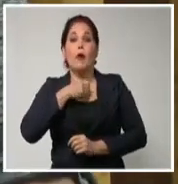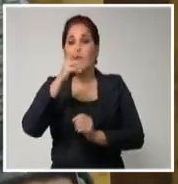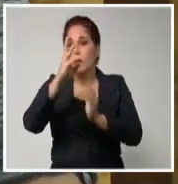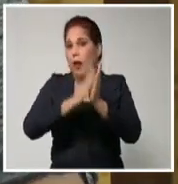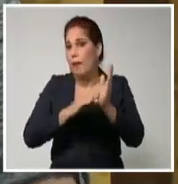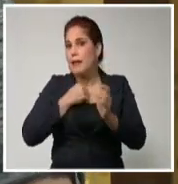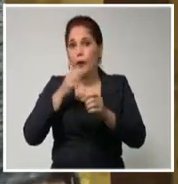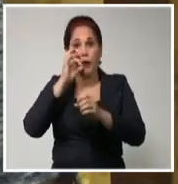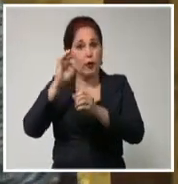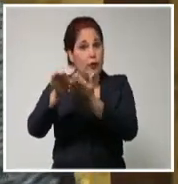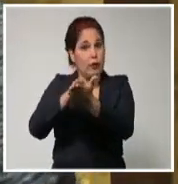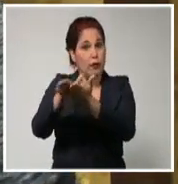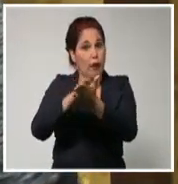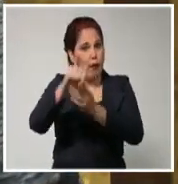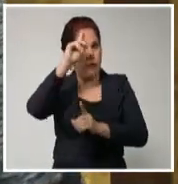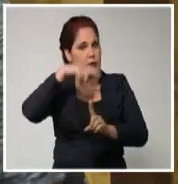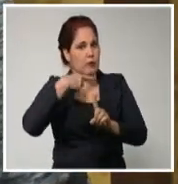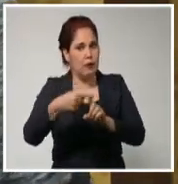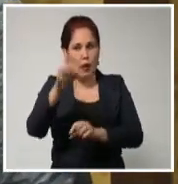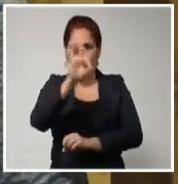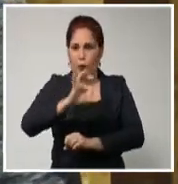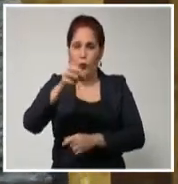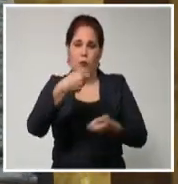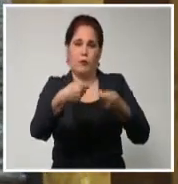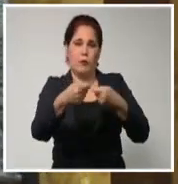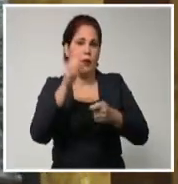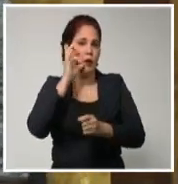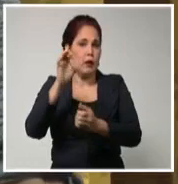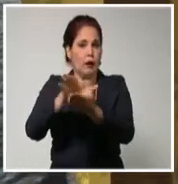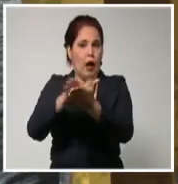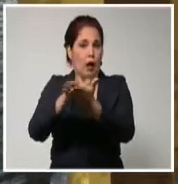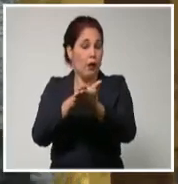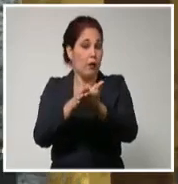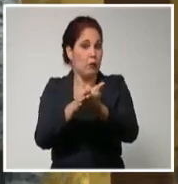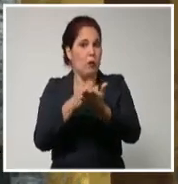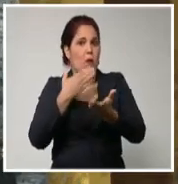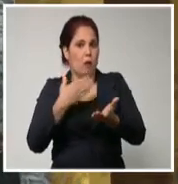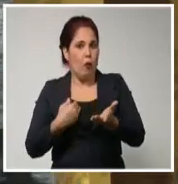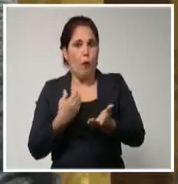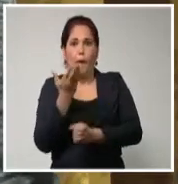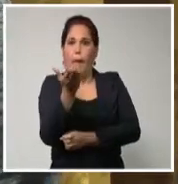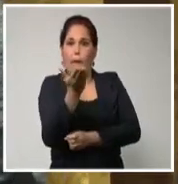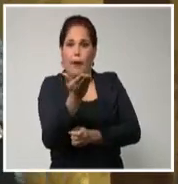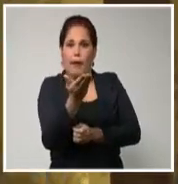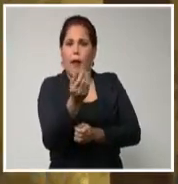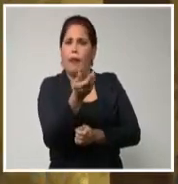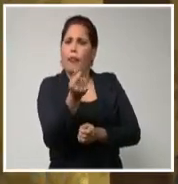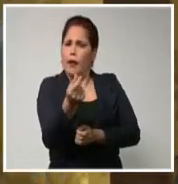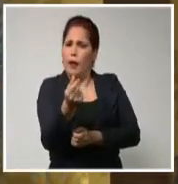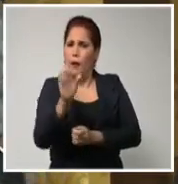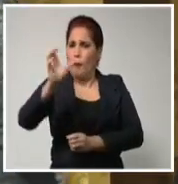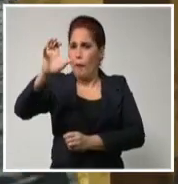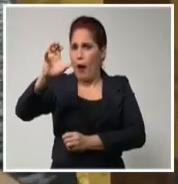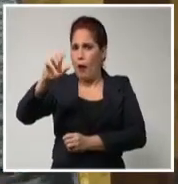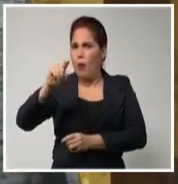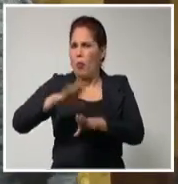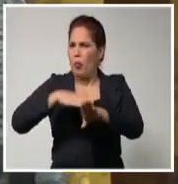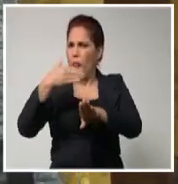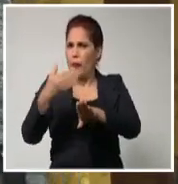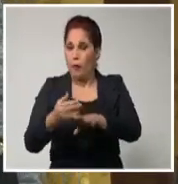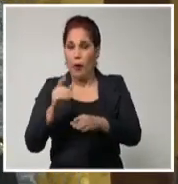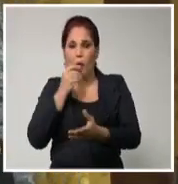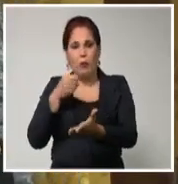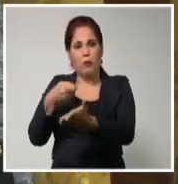el tabaco hasta septiembre. Entonces nosotros no podemos enredar en pedir un crédito cuando yo sé que en 90 días yo no puedo